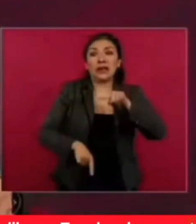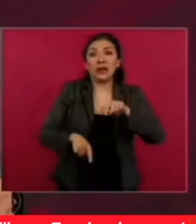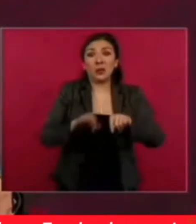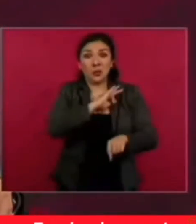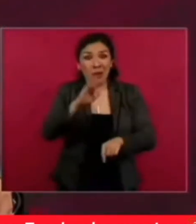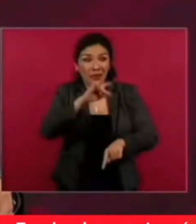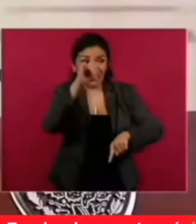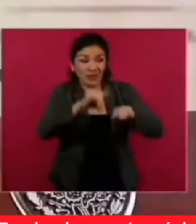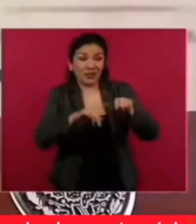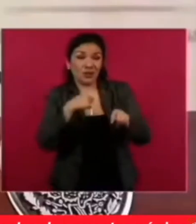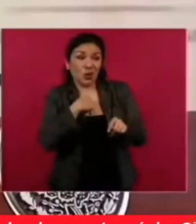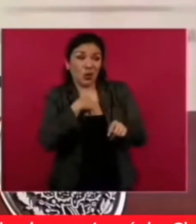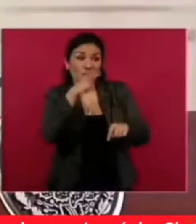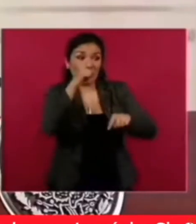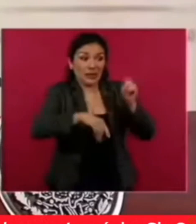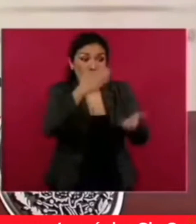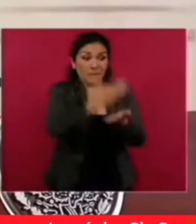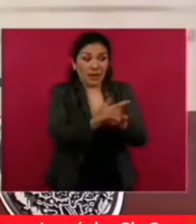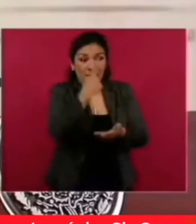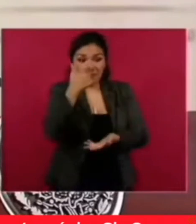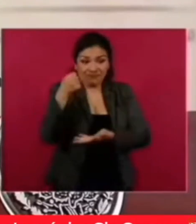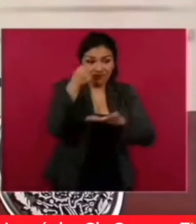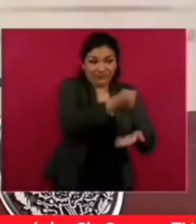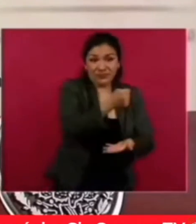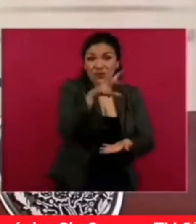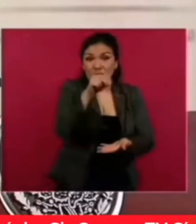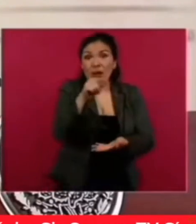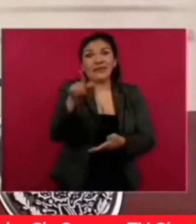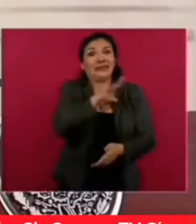quiten sus privilegios.